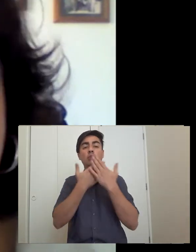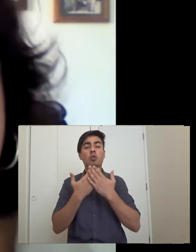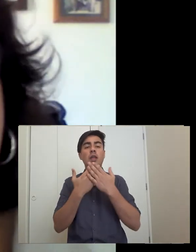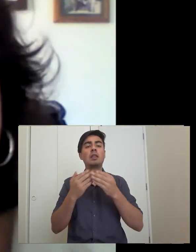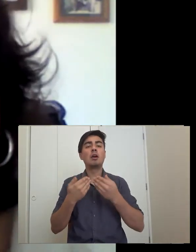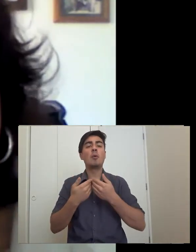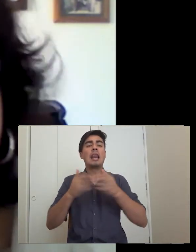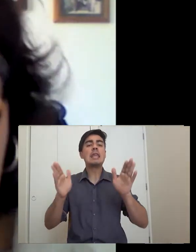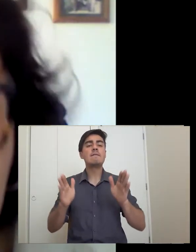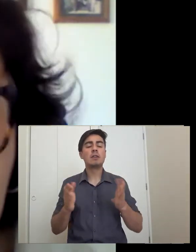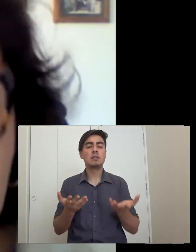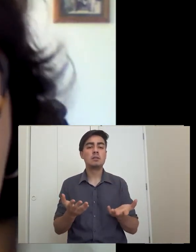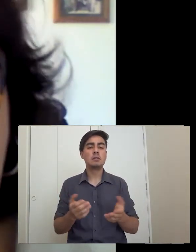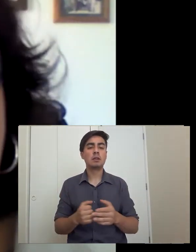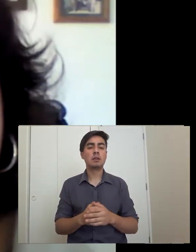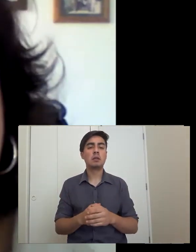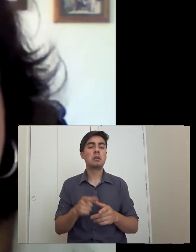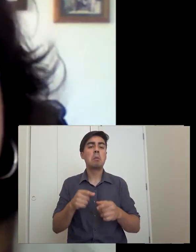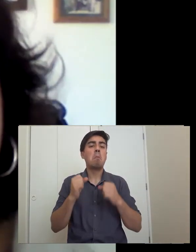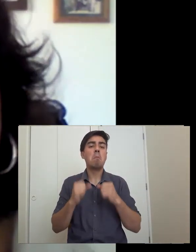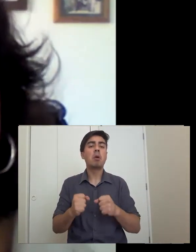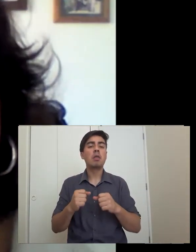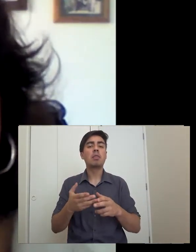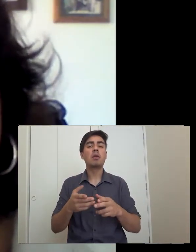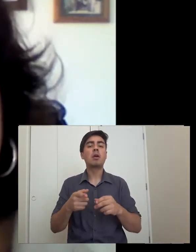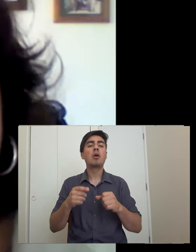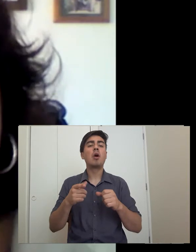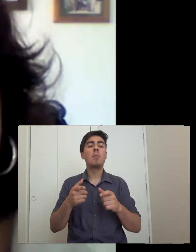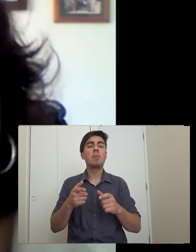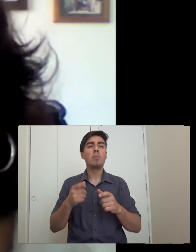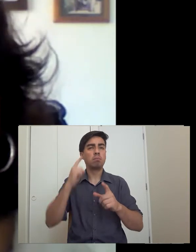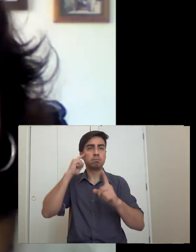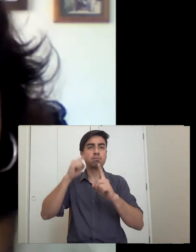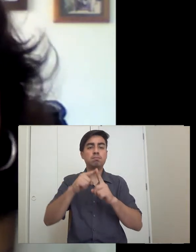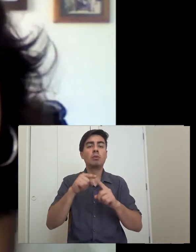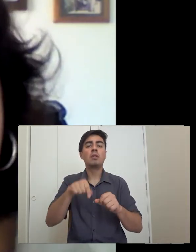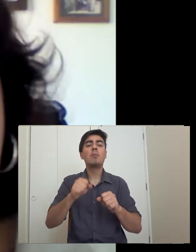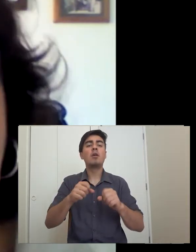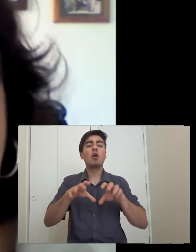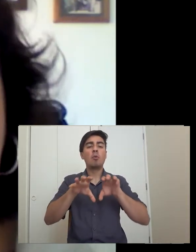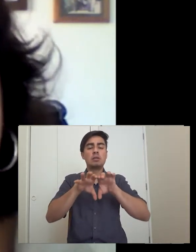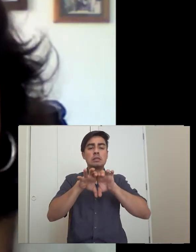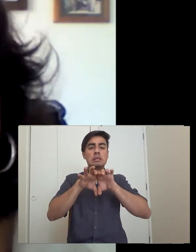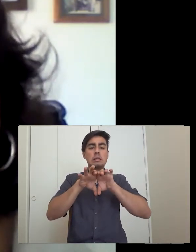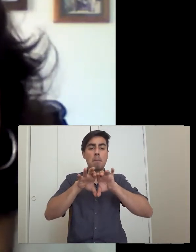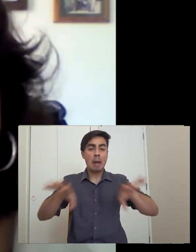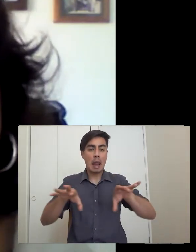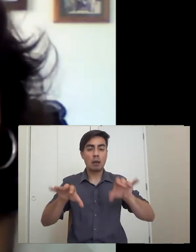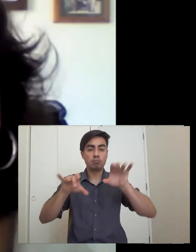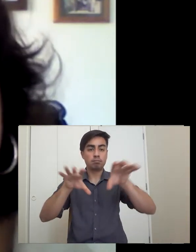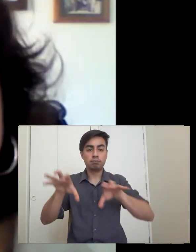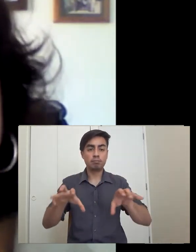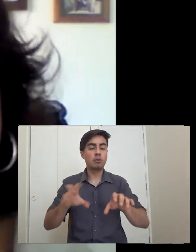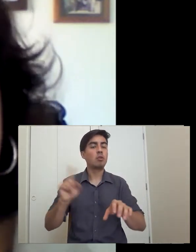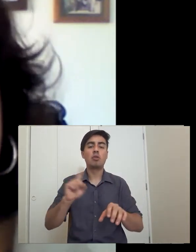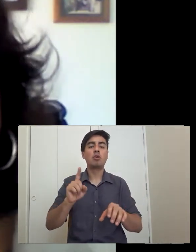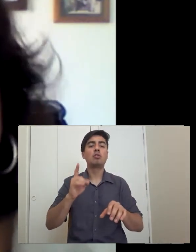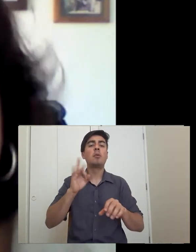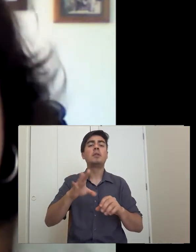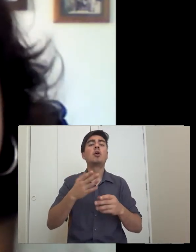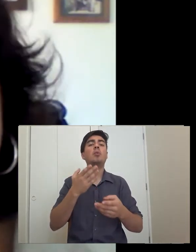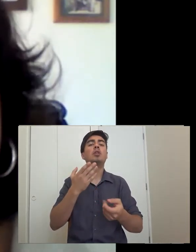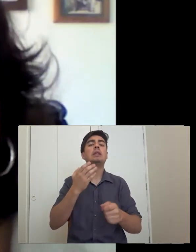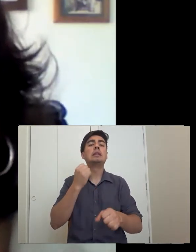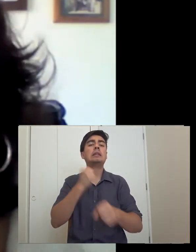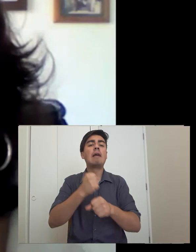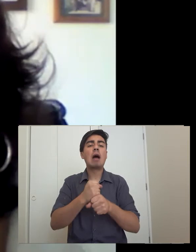líderes también podrían hacerlo en pos de una polarización y no de un trabajo